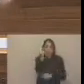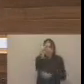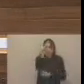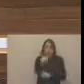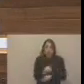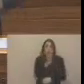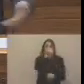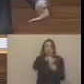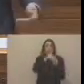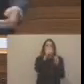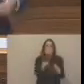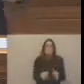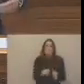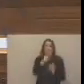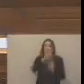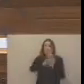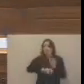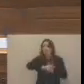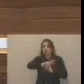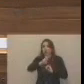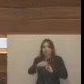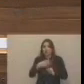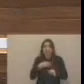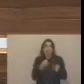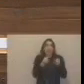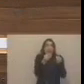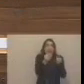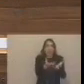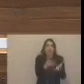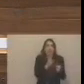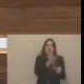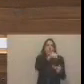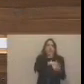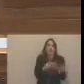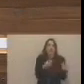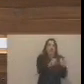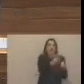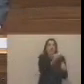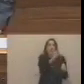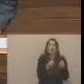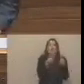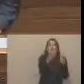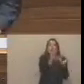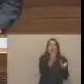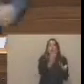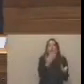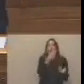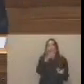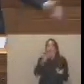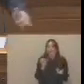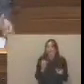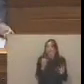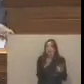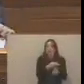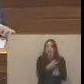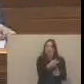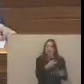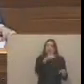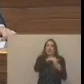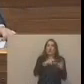inmemorable. Si quieres, contamos cuántas votaciones han votado con el Partido Popular, con quién han votado la supresión del CES, con quién han votado